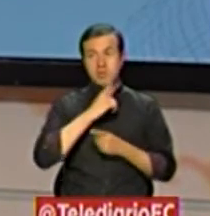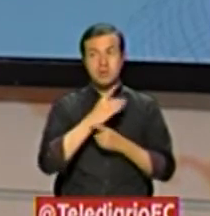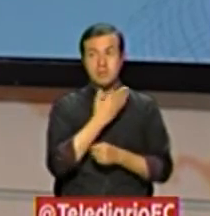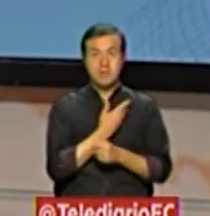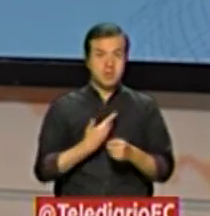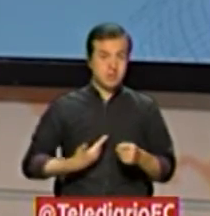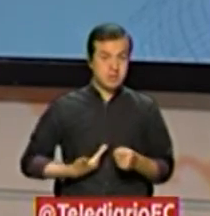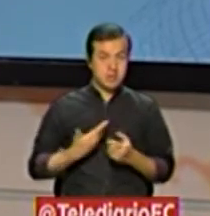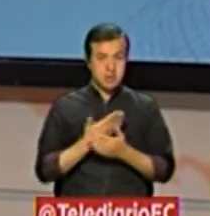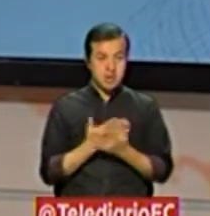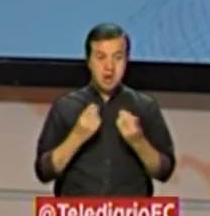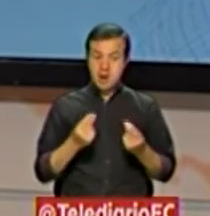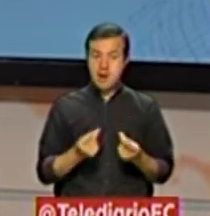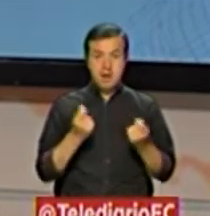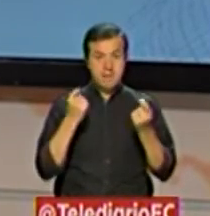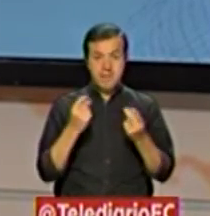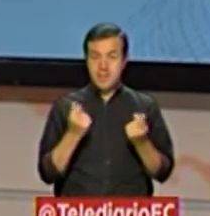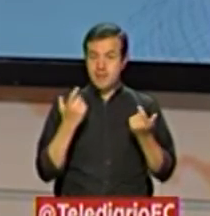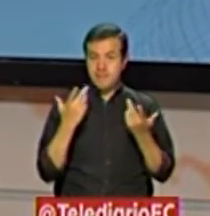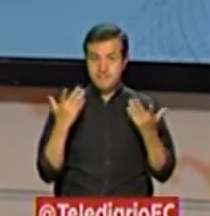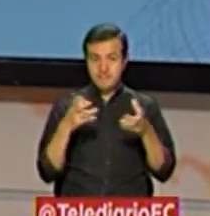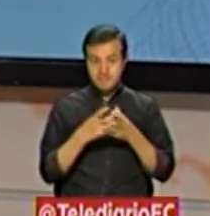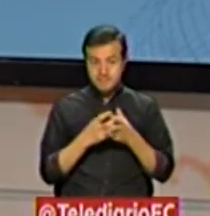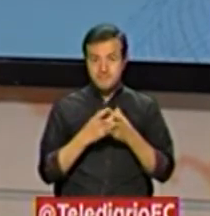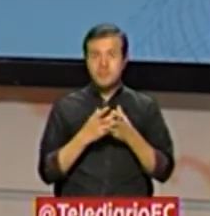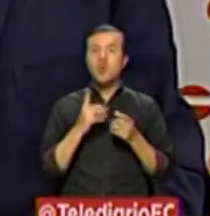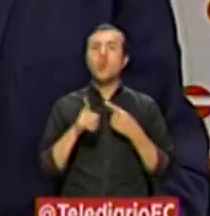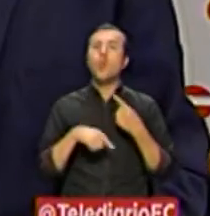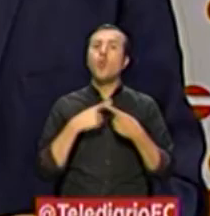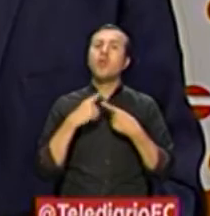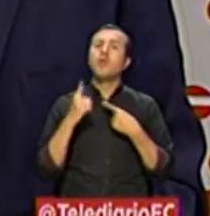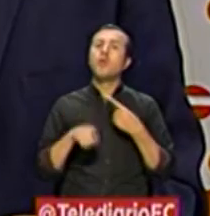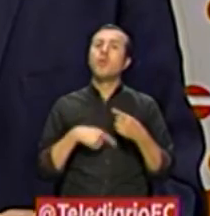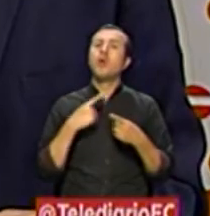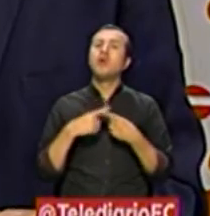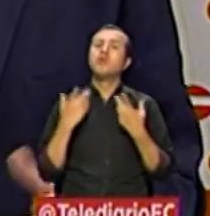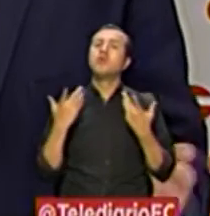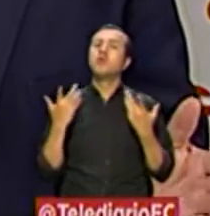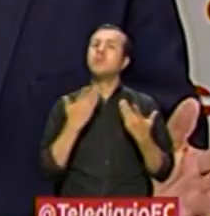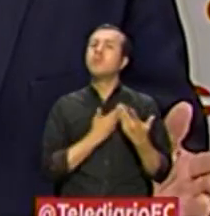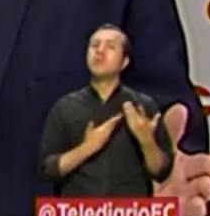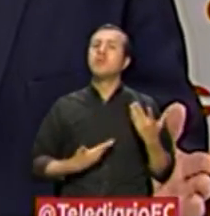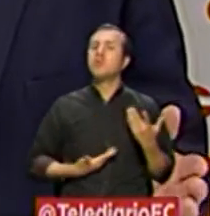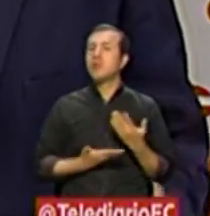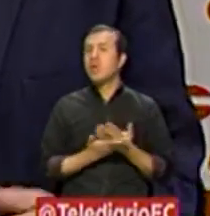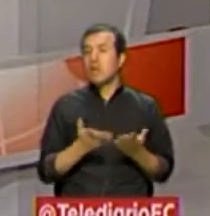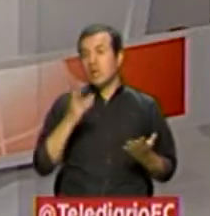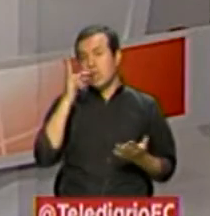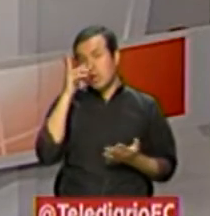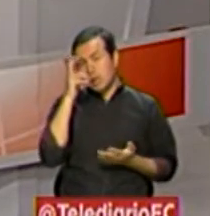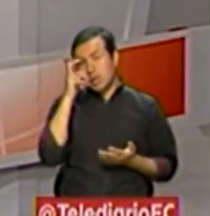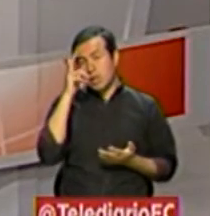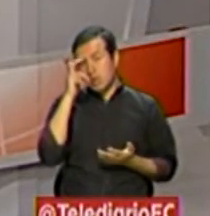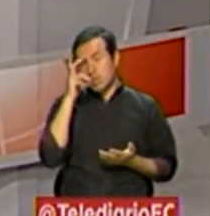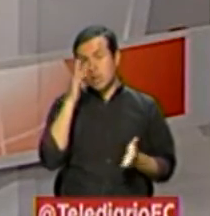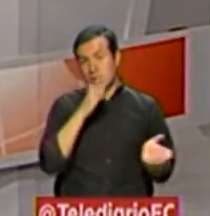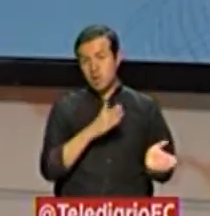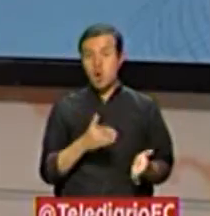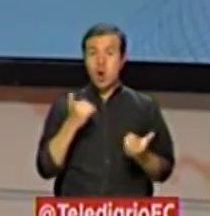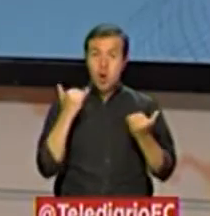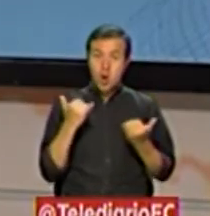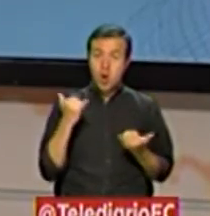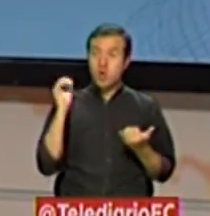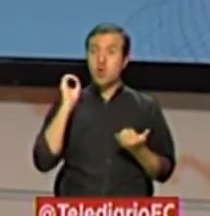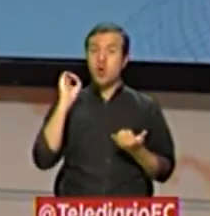presidente pueda de manera inmediata enviar la terna. Tendríamos ¿Para cuándo días. Se espera el envío de la terna del presidente? Posiblemente sea hoy, a